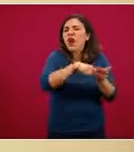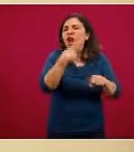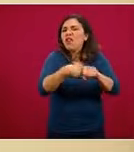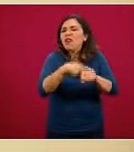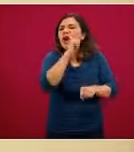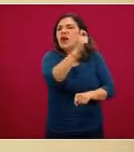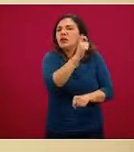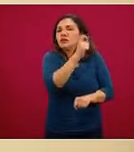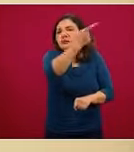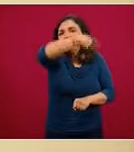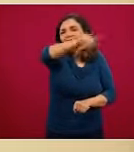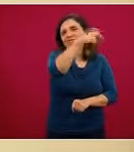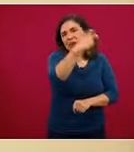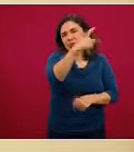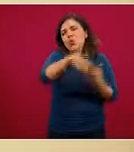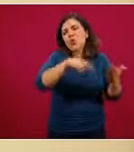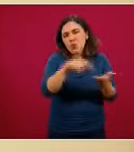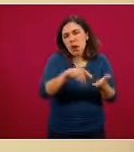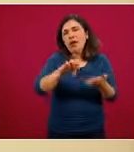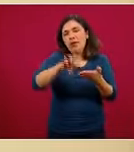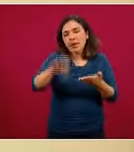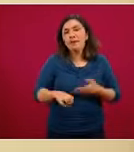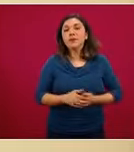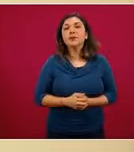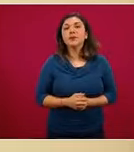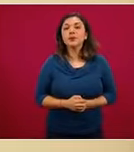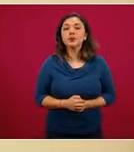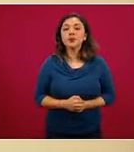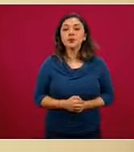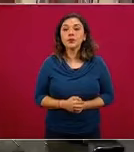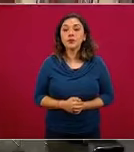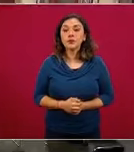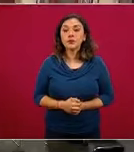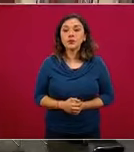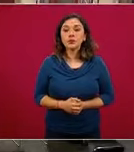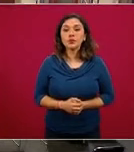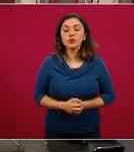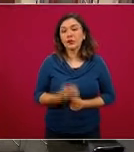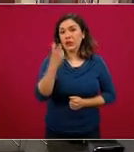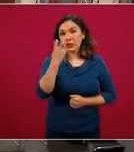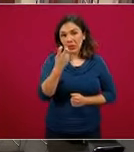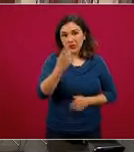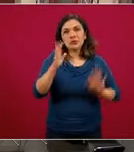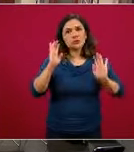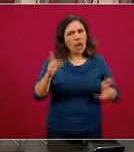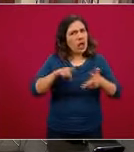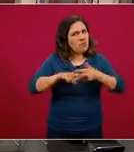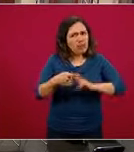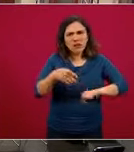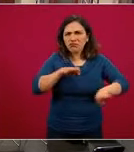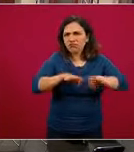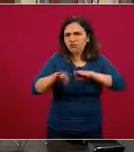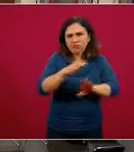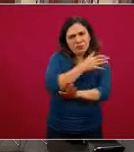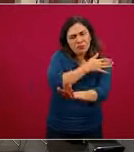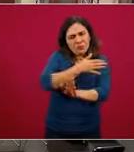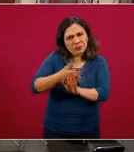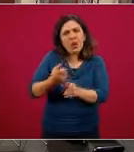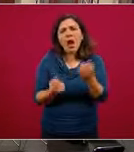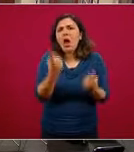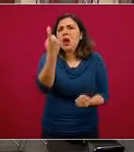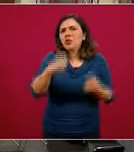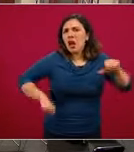epidemia en este tipo de poblaciones. Esto entonces ya está caminando, hay actividades que ya se